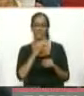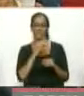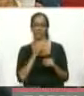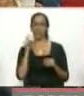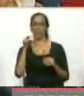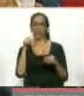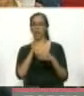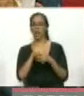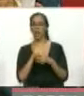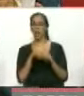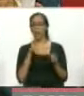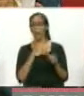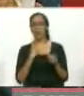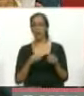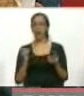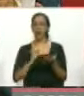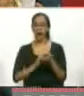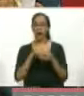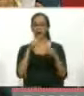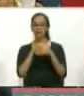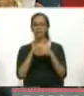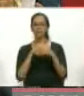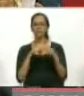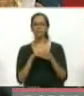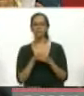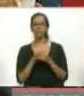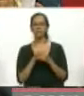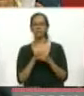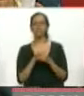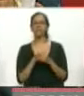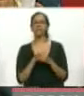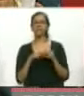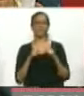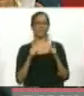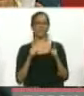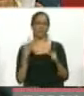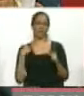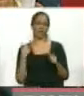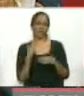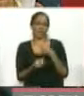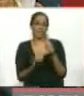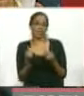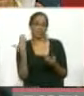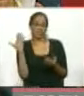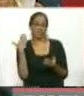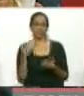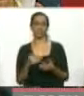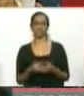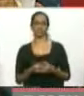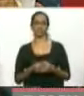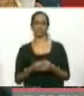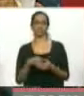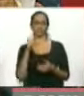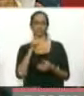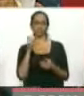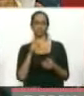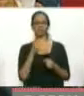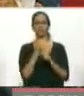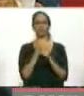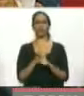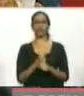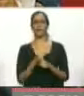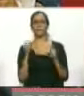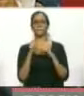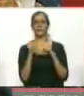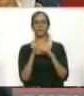que quería la reelección pero eso es lo que tenía que hacer hace tiempo y aún las personas esperan por algo alguna para